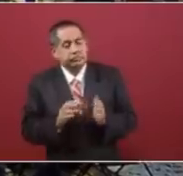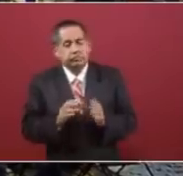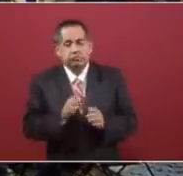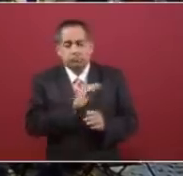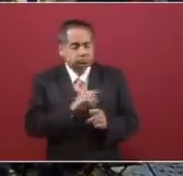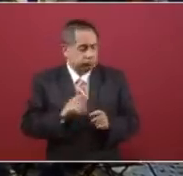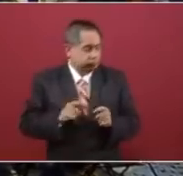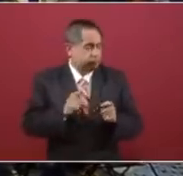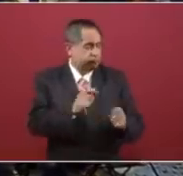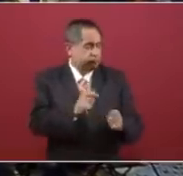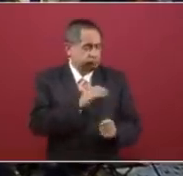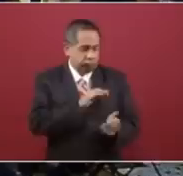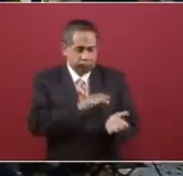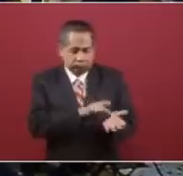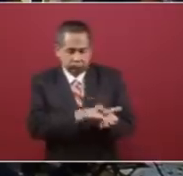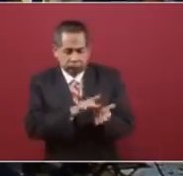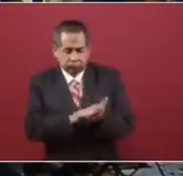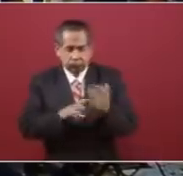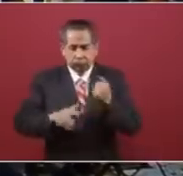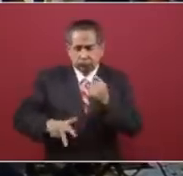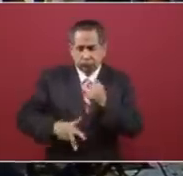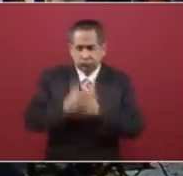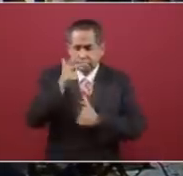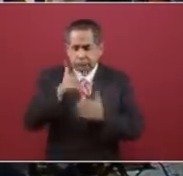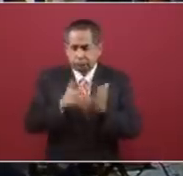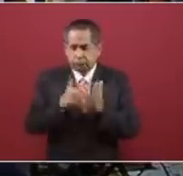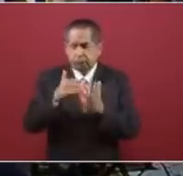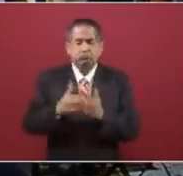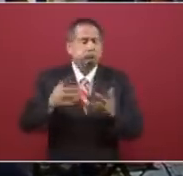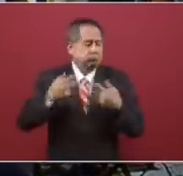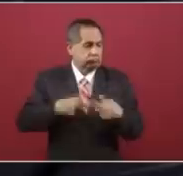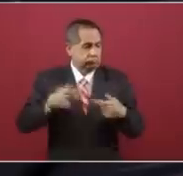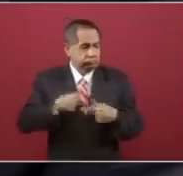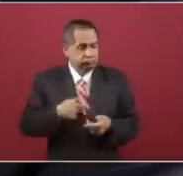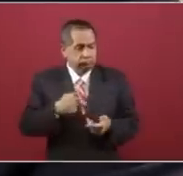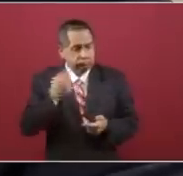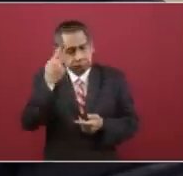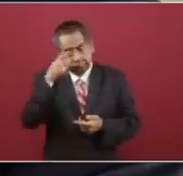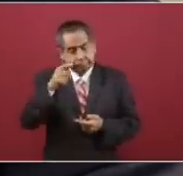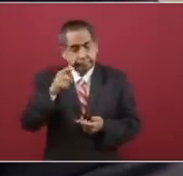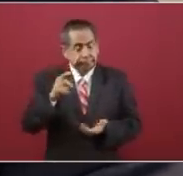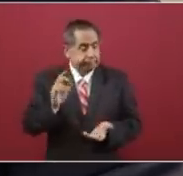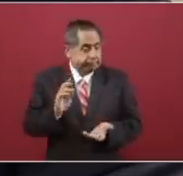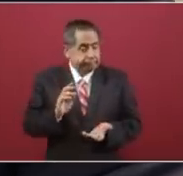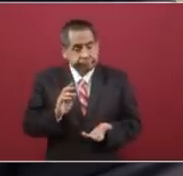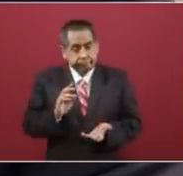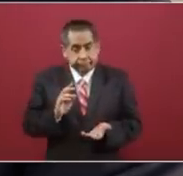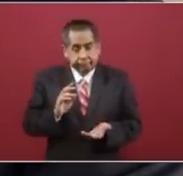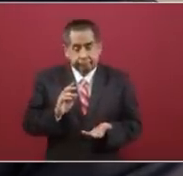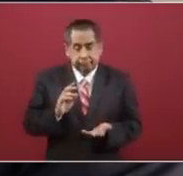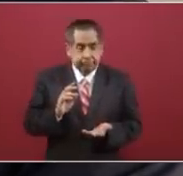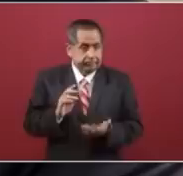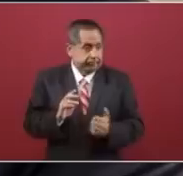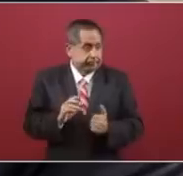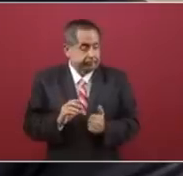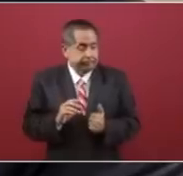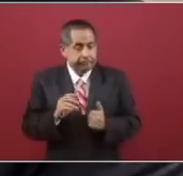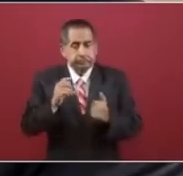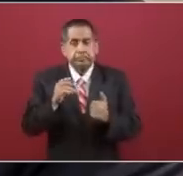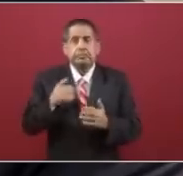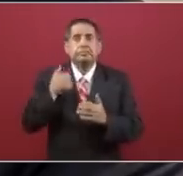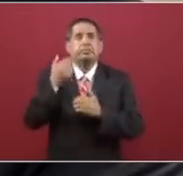entregados apoyos a 13 millones de personas para eh el